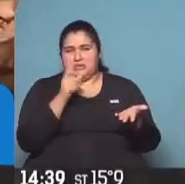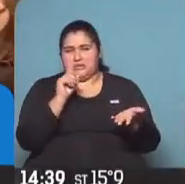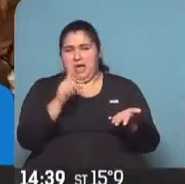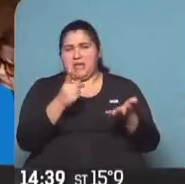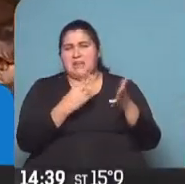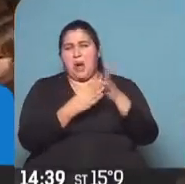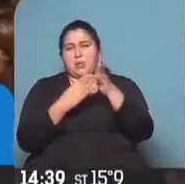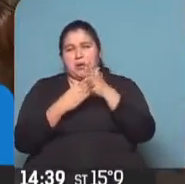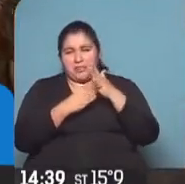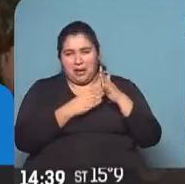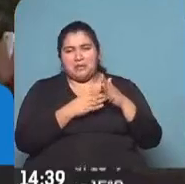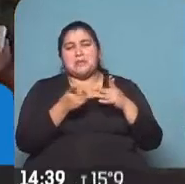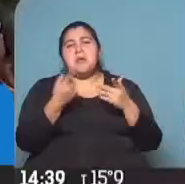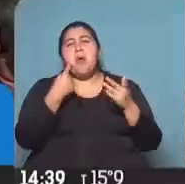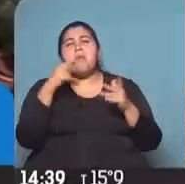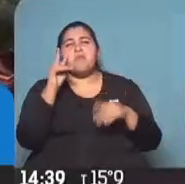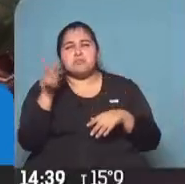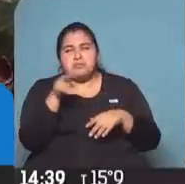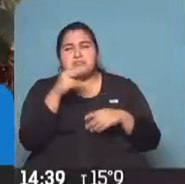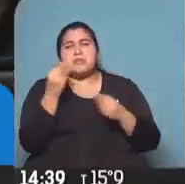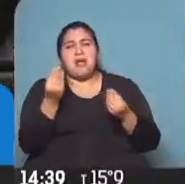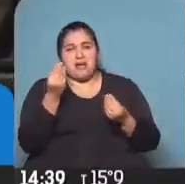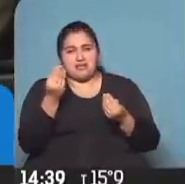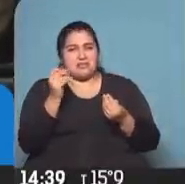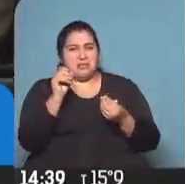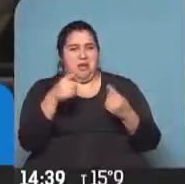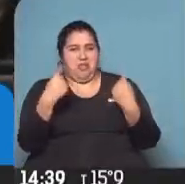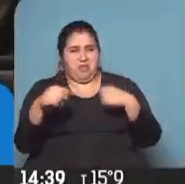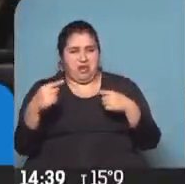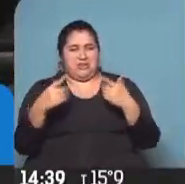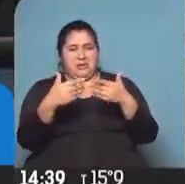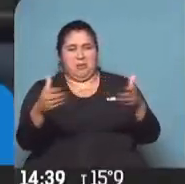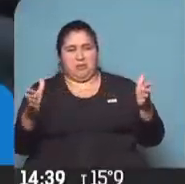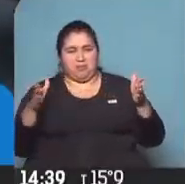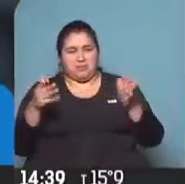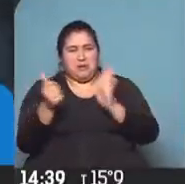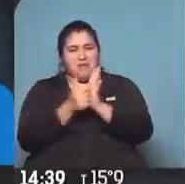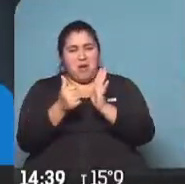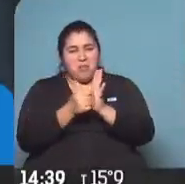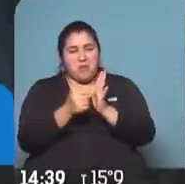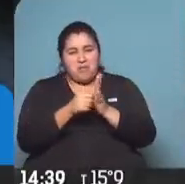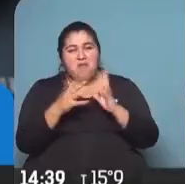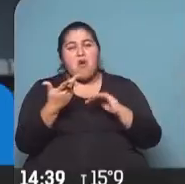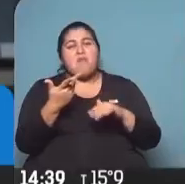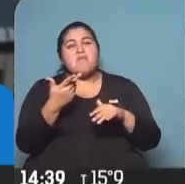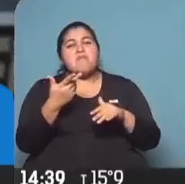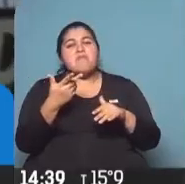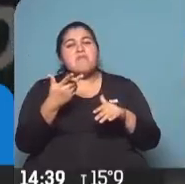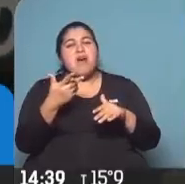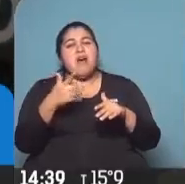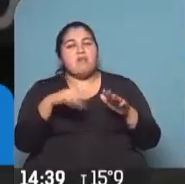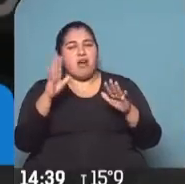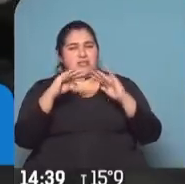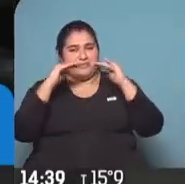autoridades vamos a observar las tanquetas blindadas anfibias px de origen